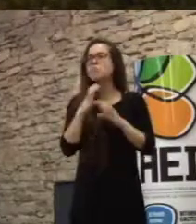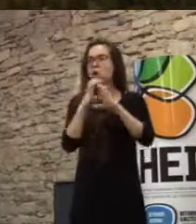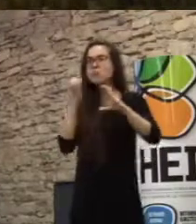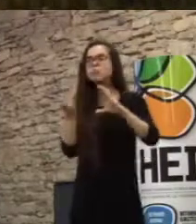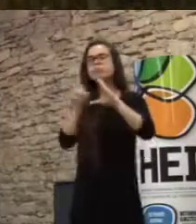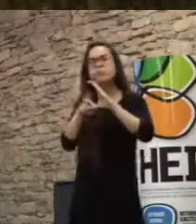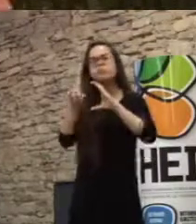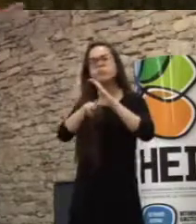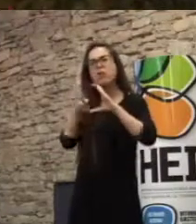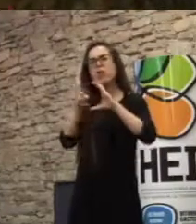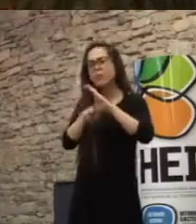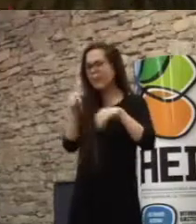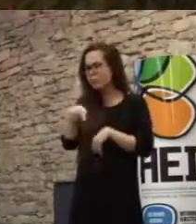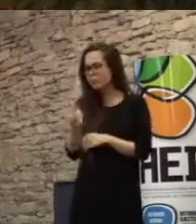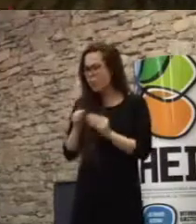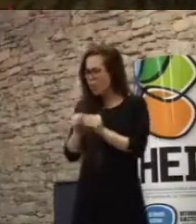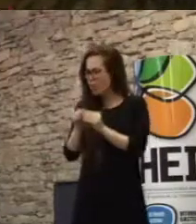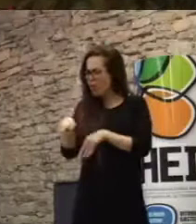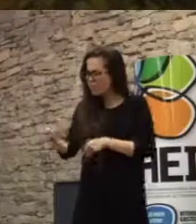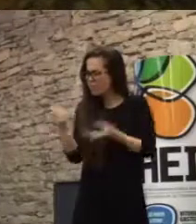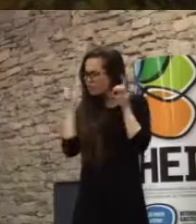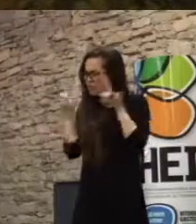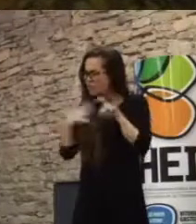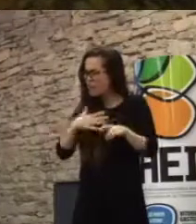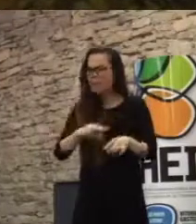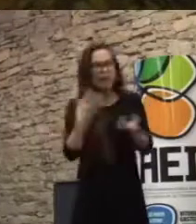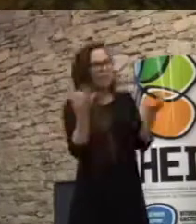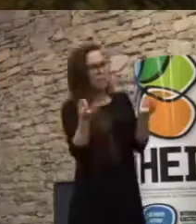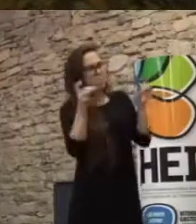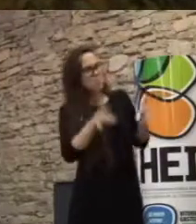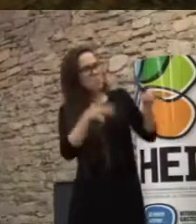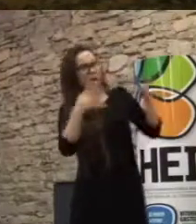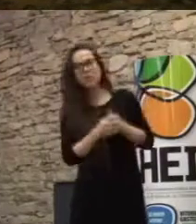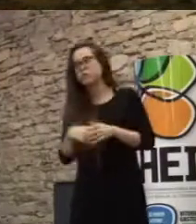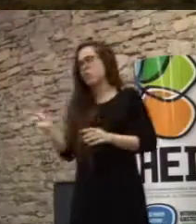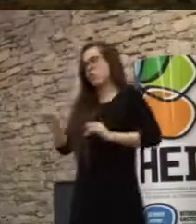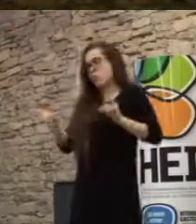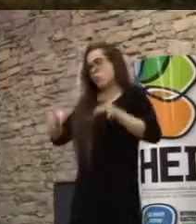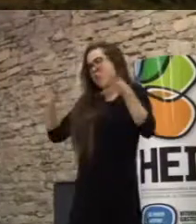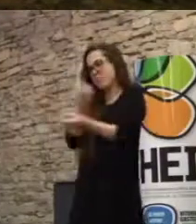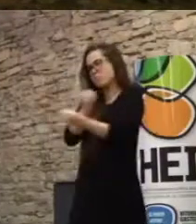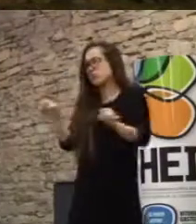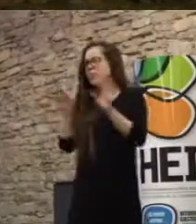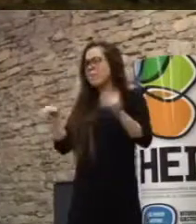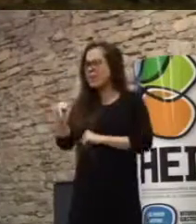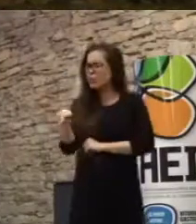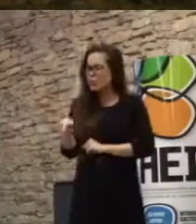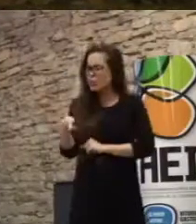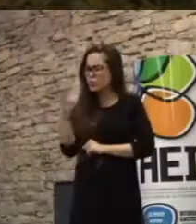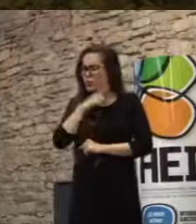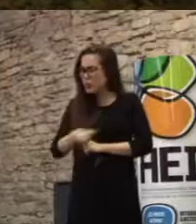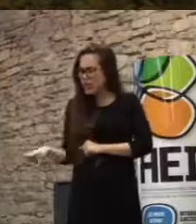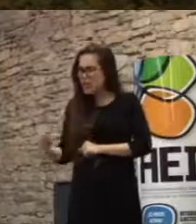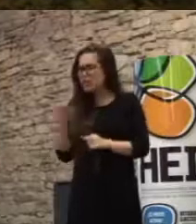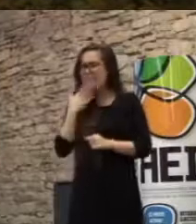pero eso que tú haces se puede enseñar digo el que la magia ife no no no la magia para mí ya es imposible eso es eso no es o no pero has estado con niños desde 7